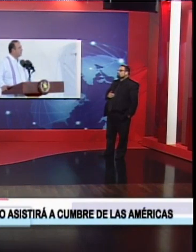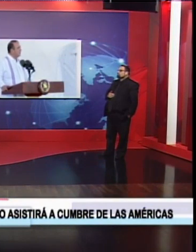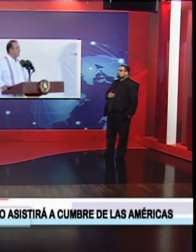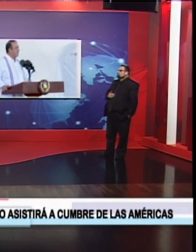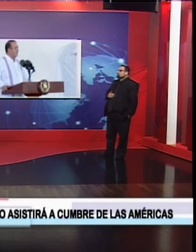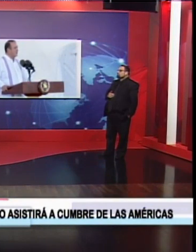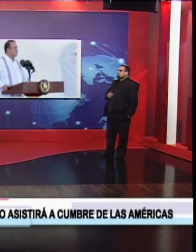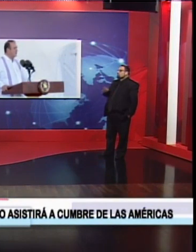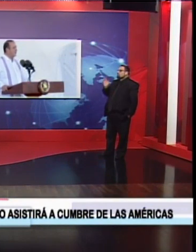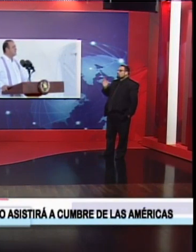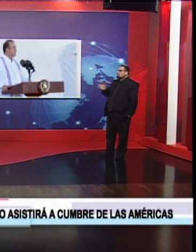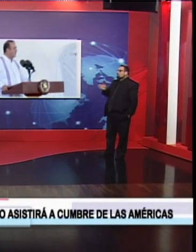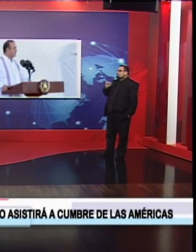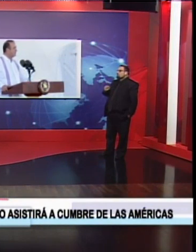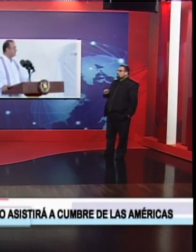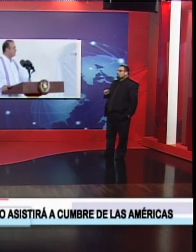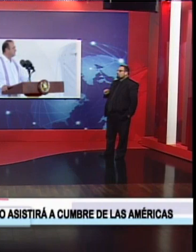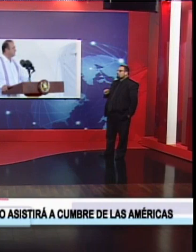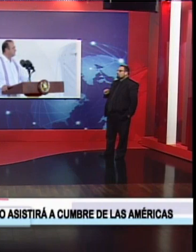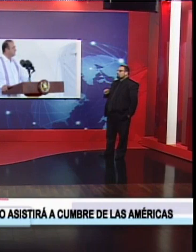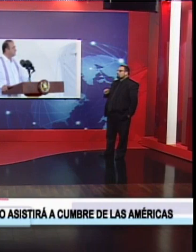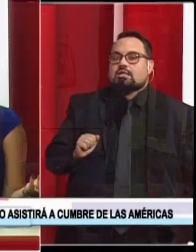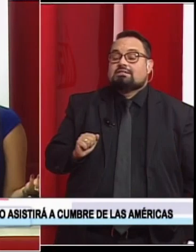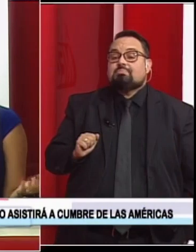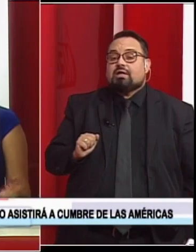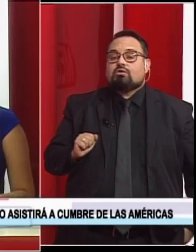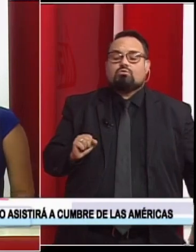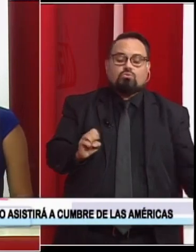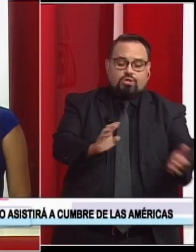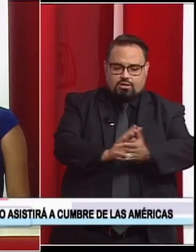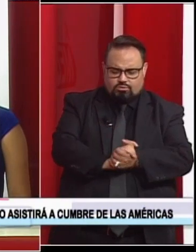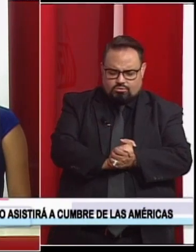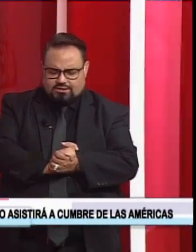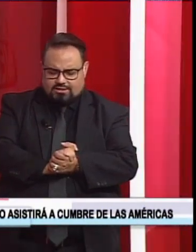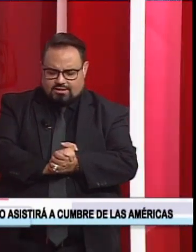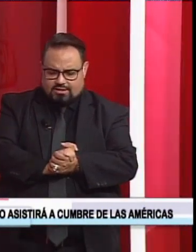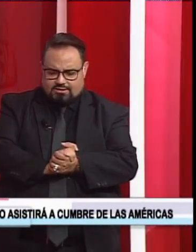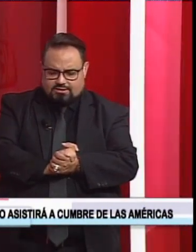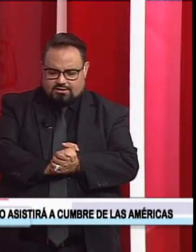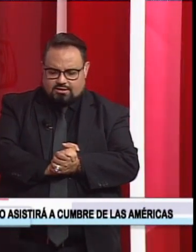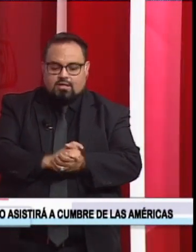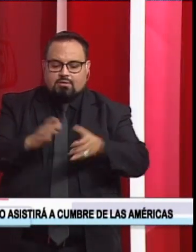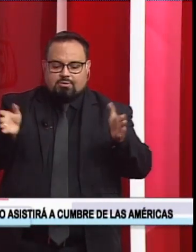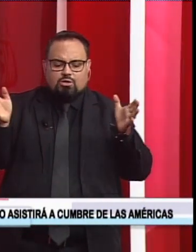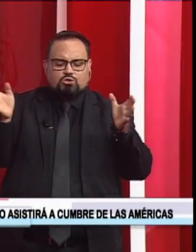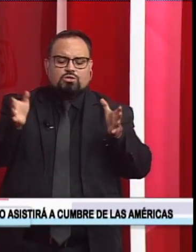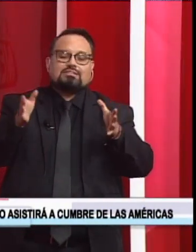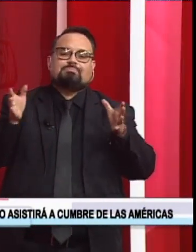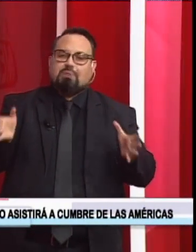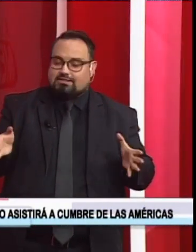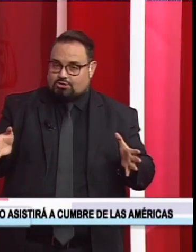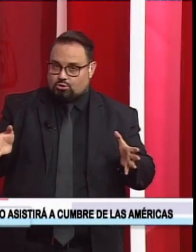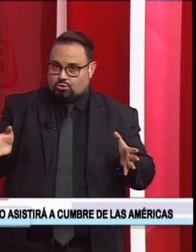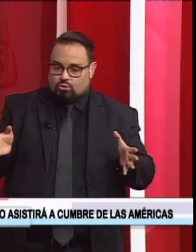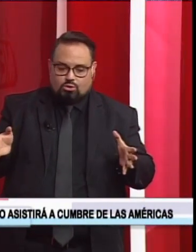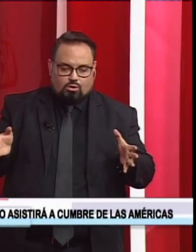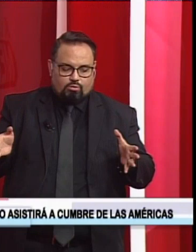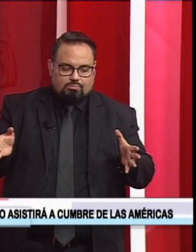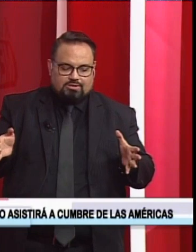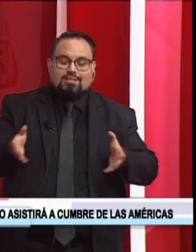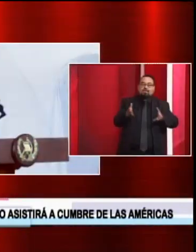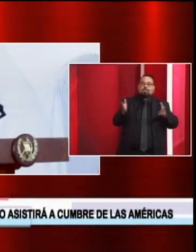es tan polémico el hecho que varios países digan no voy? Sí, para ir concluyendo con este análisis, Sandy, primero es un espacio,